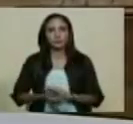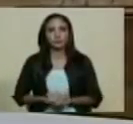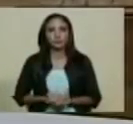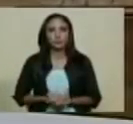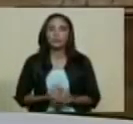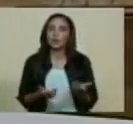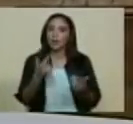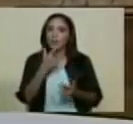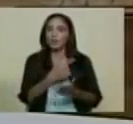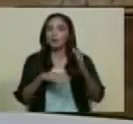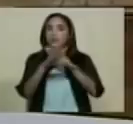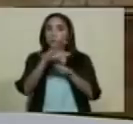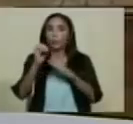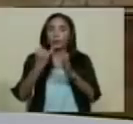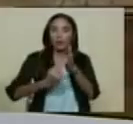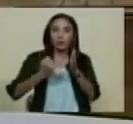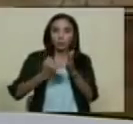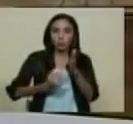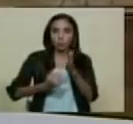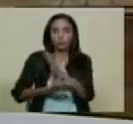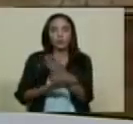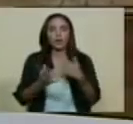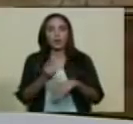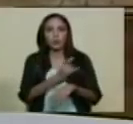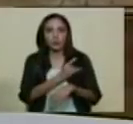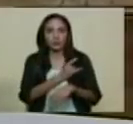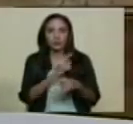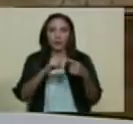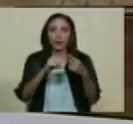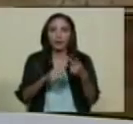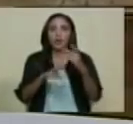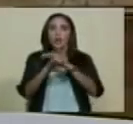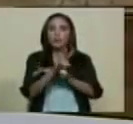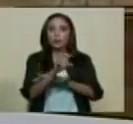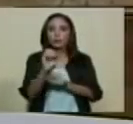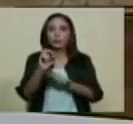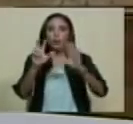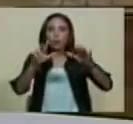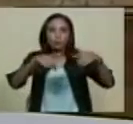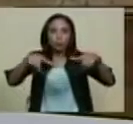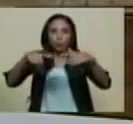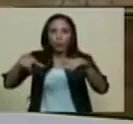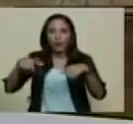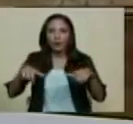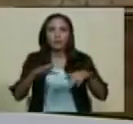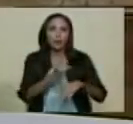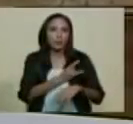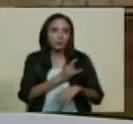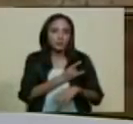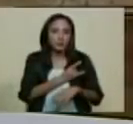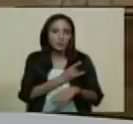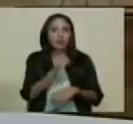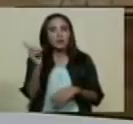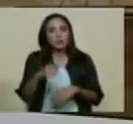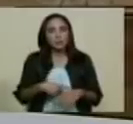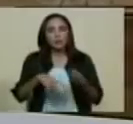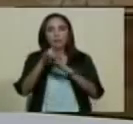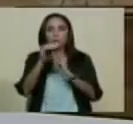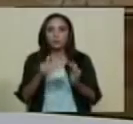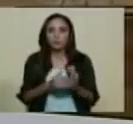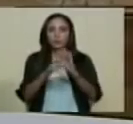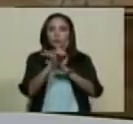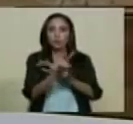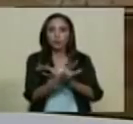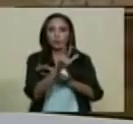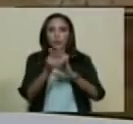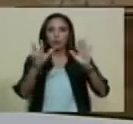de educación universitaria, a 208 sedes universitarias y a 2.238